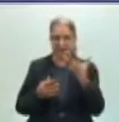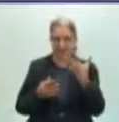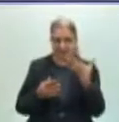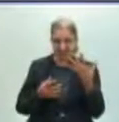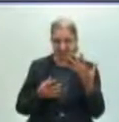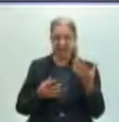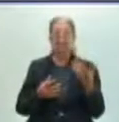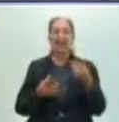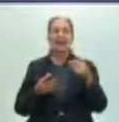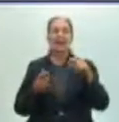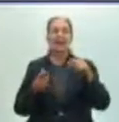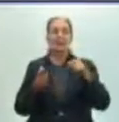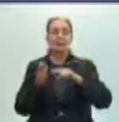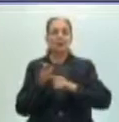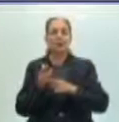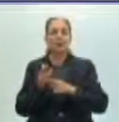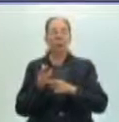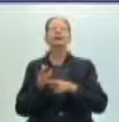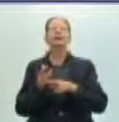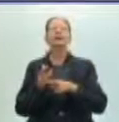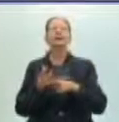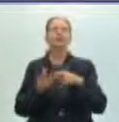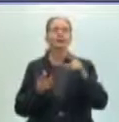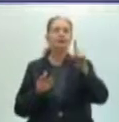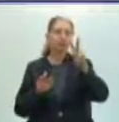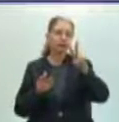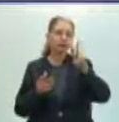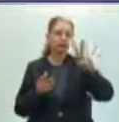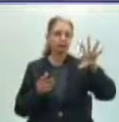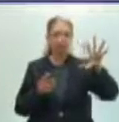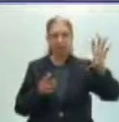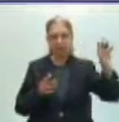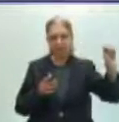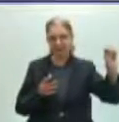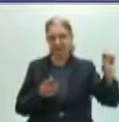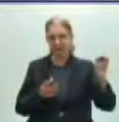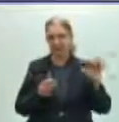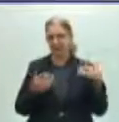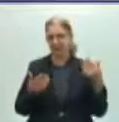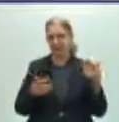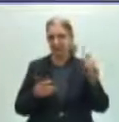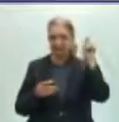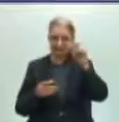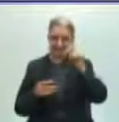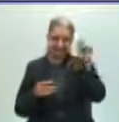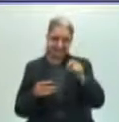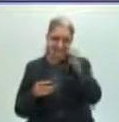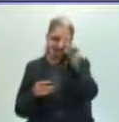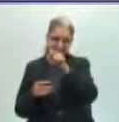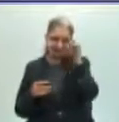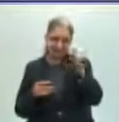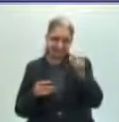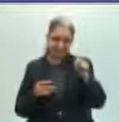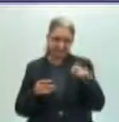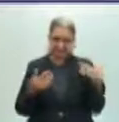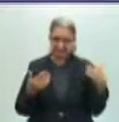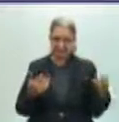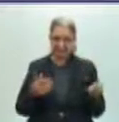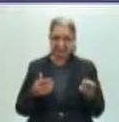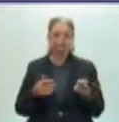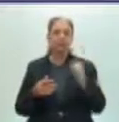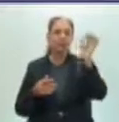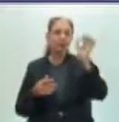multiplicado por el total de hectáreas. Efectuamos las simplificaciones que sean